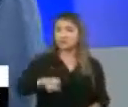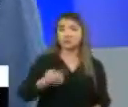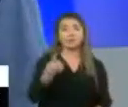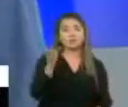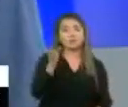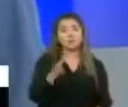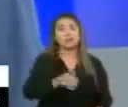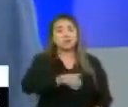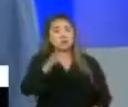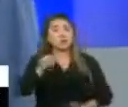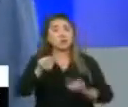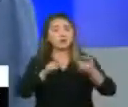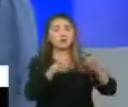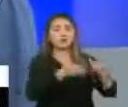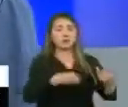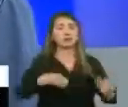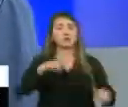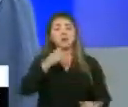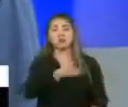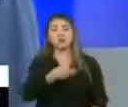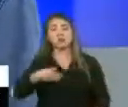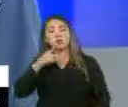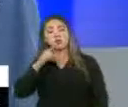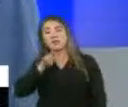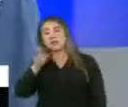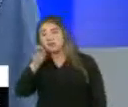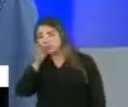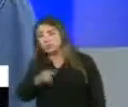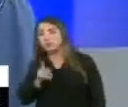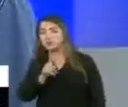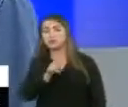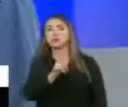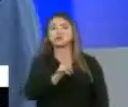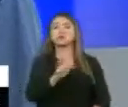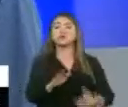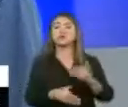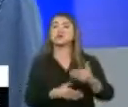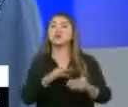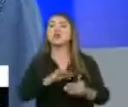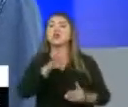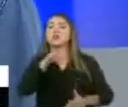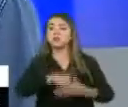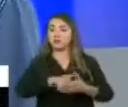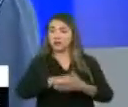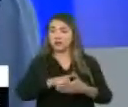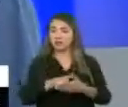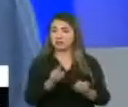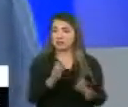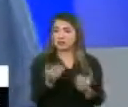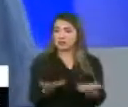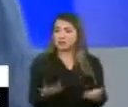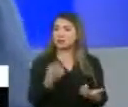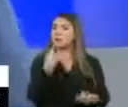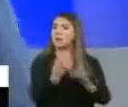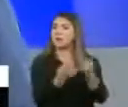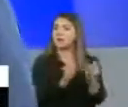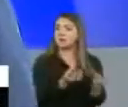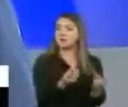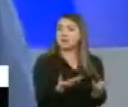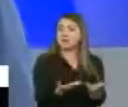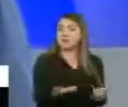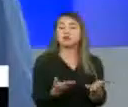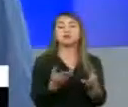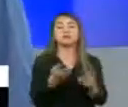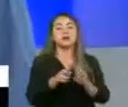de los chilenos en un gobierno que tiene un 20-tantos% de aprobación? Este no es un proceso democrático, creo que además no es un proceso necesario. Por eso, a pesar de que se han